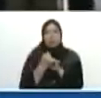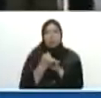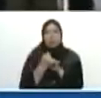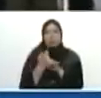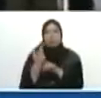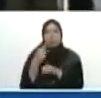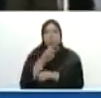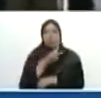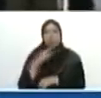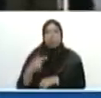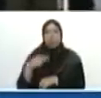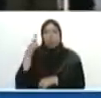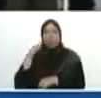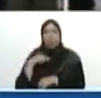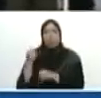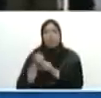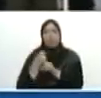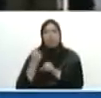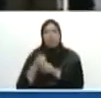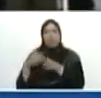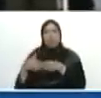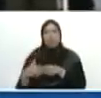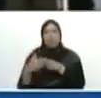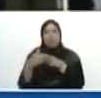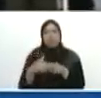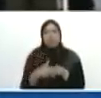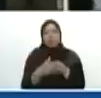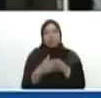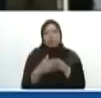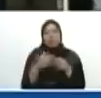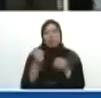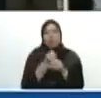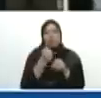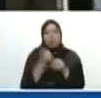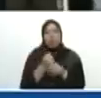El bicentenario de la batalla naval del lago